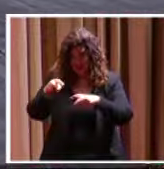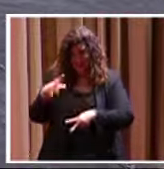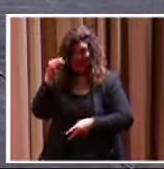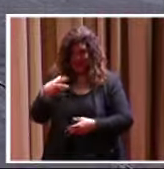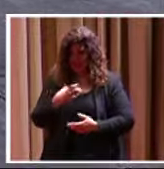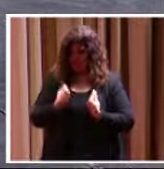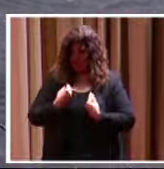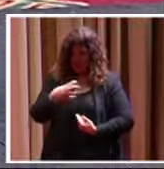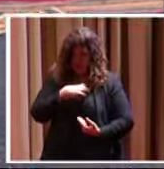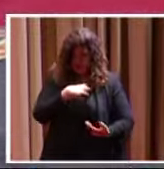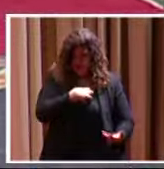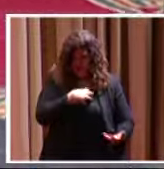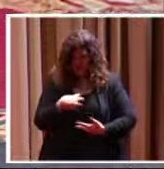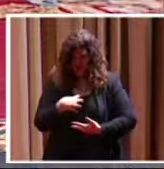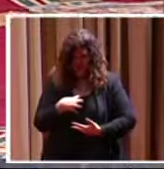puedo